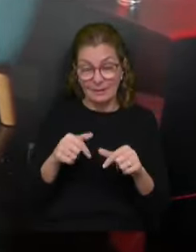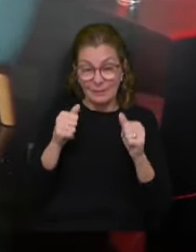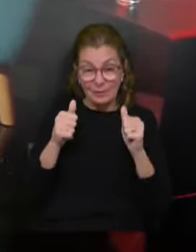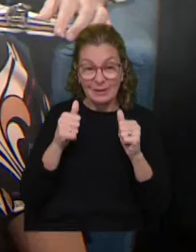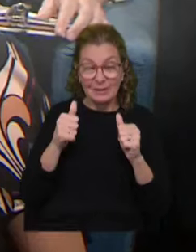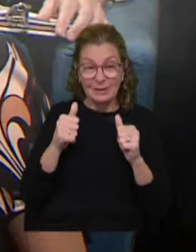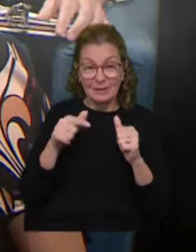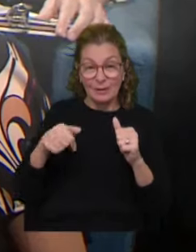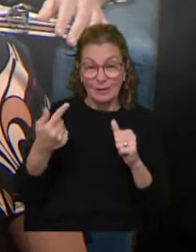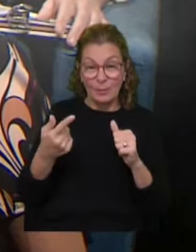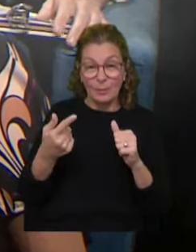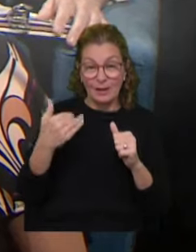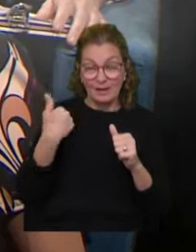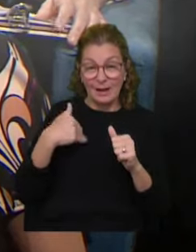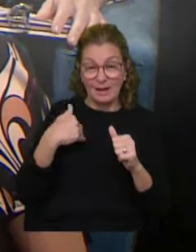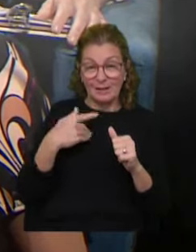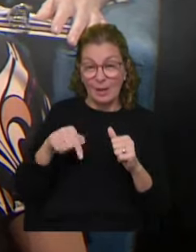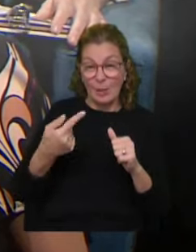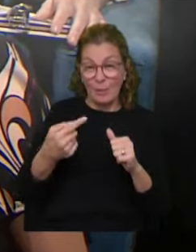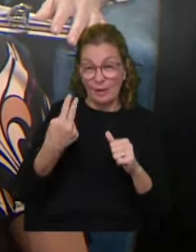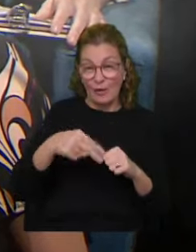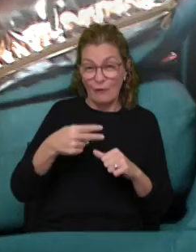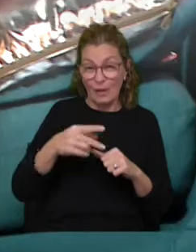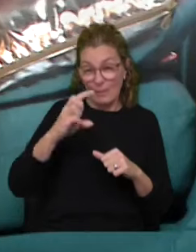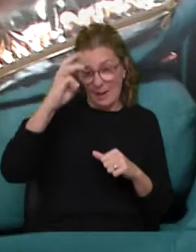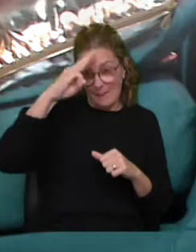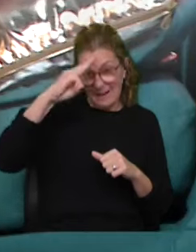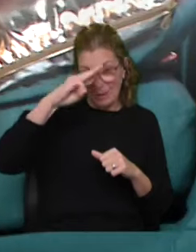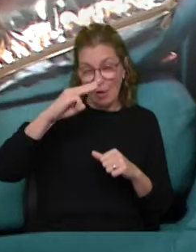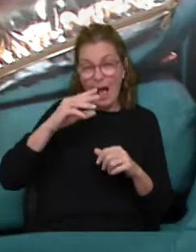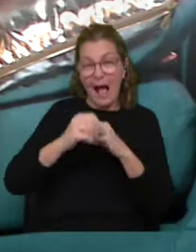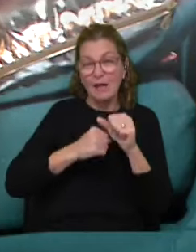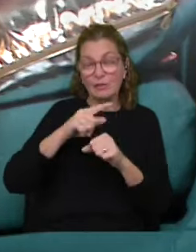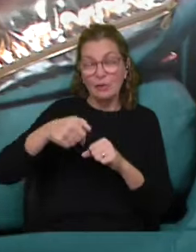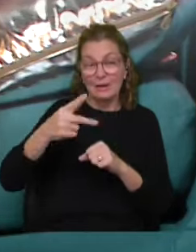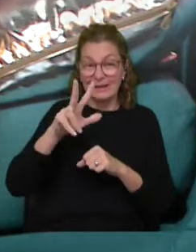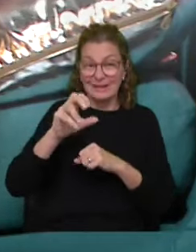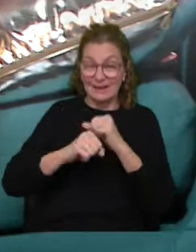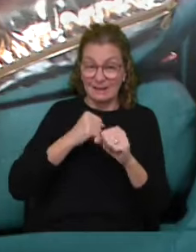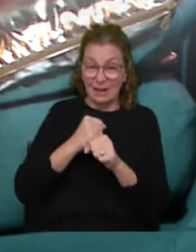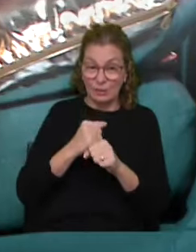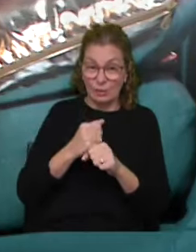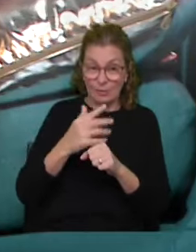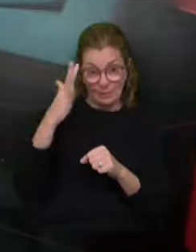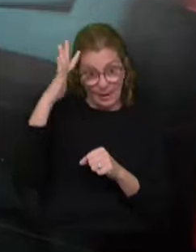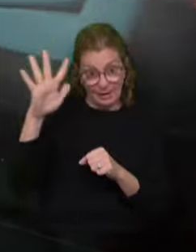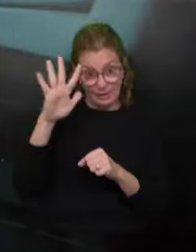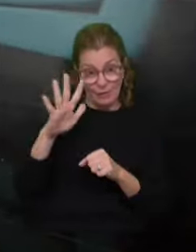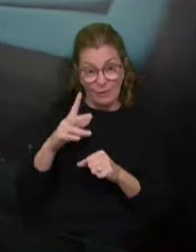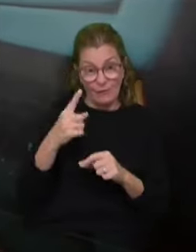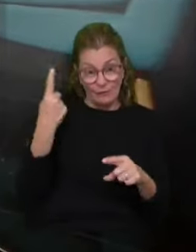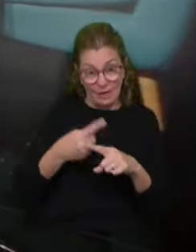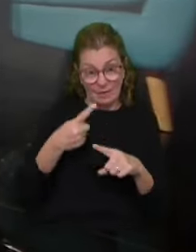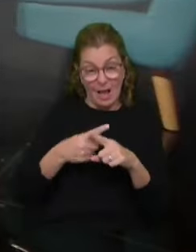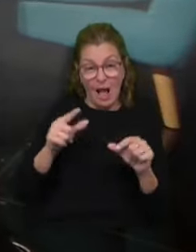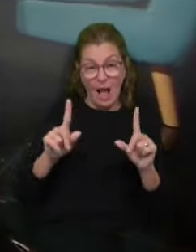esos shows y después en Argentina y después en noviembre en México. En México. Y bueno, y el año que viene festejan 30 años, me imagino. Y bueno, sí. Algo